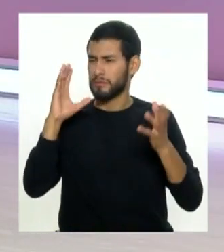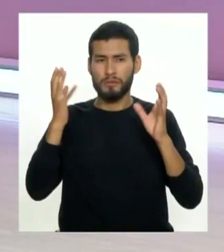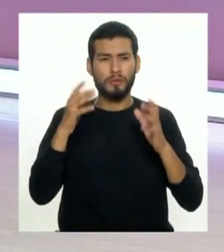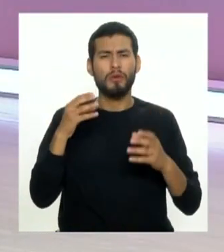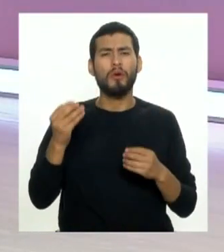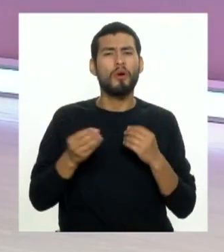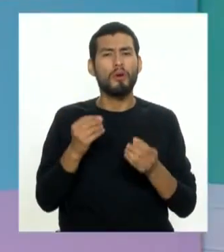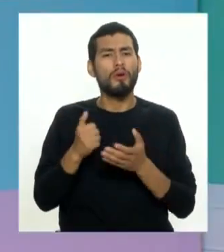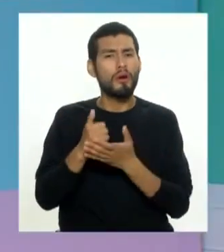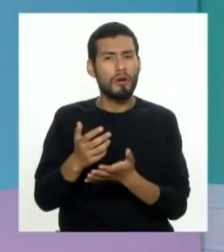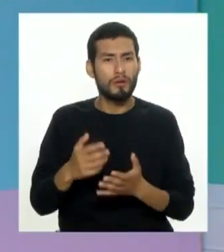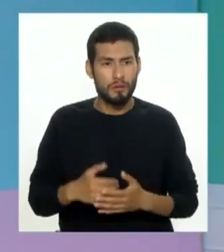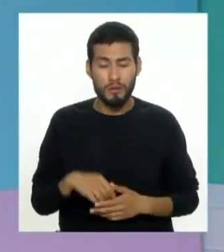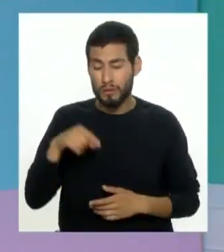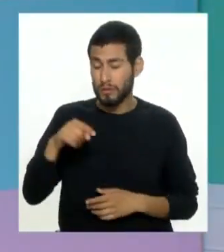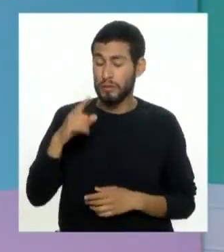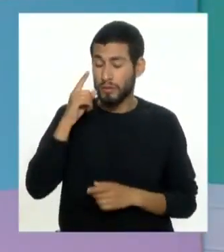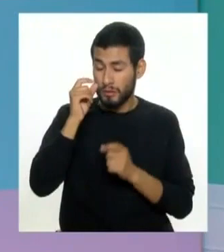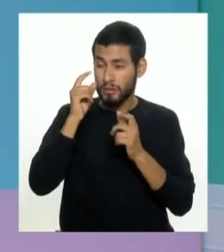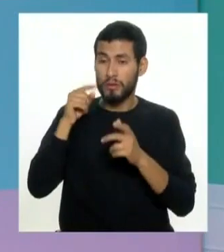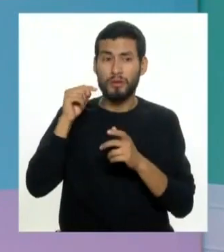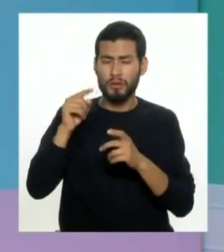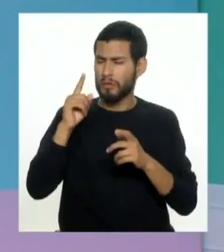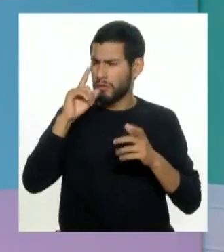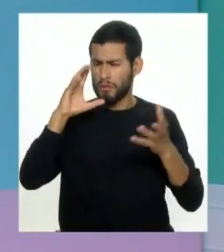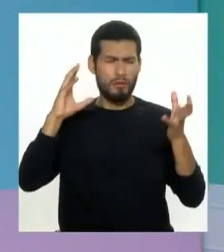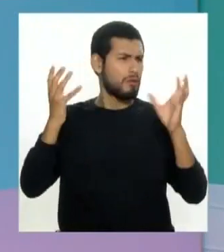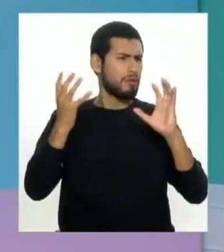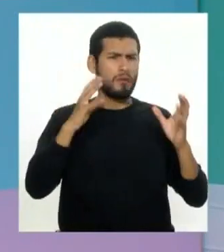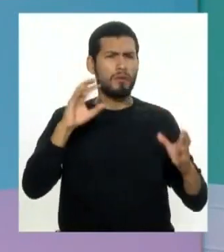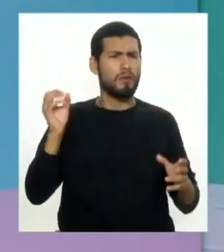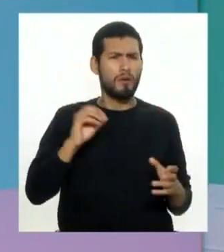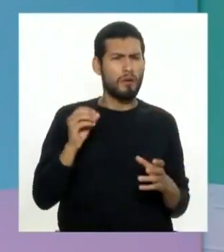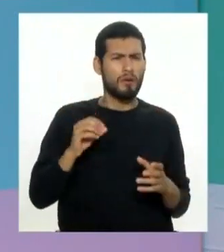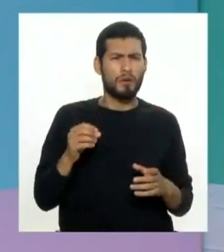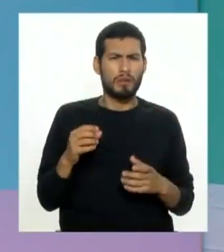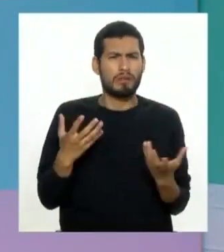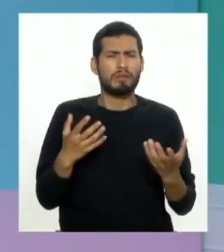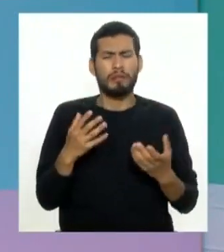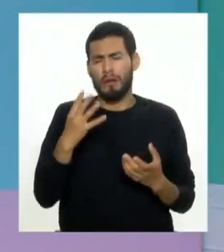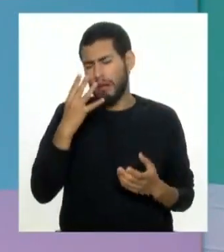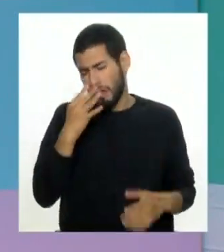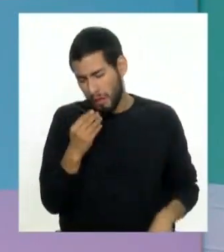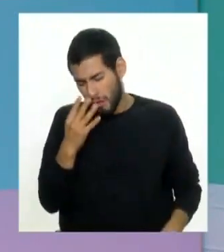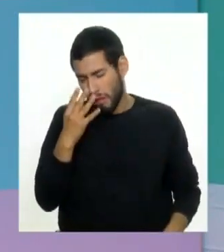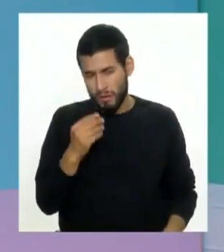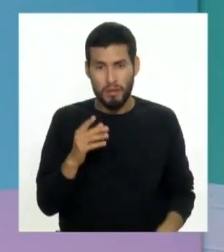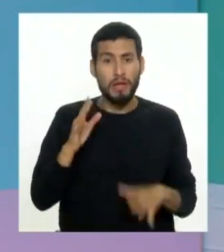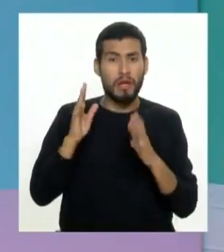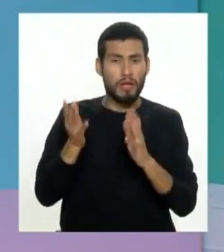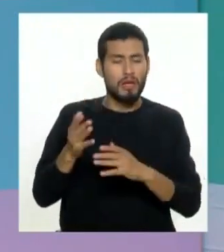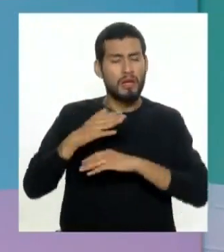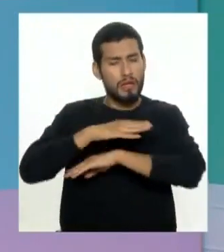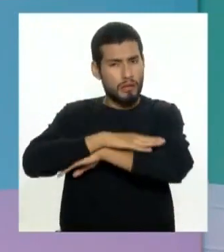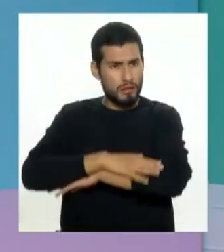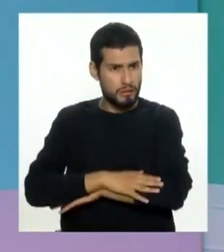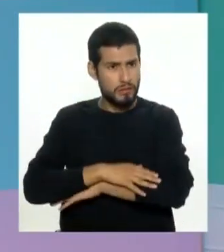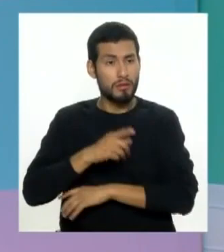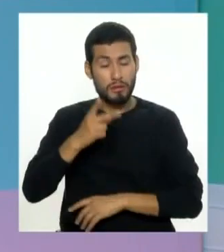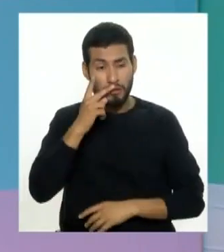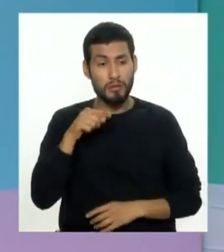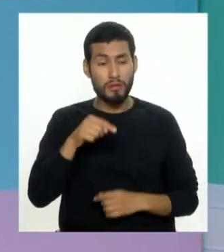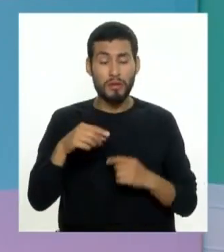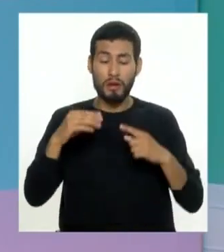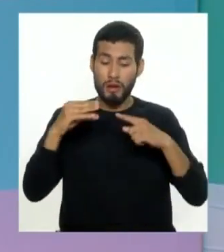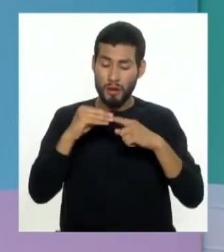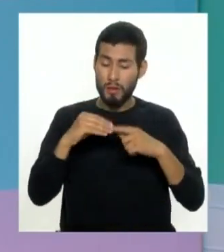lo asistimos? En el periodo postictal el paciente puede estar confuso o inclusive muy soporoso, con mucho sueño. Dejarlo descansar, comprobar que su presión